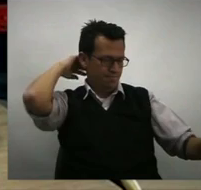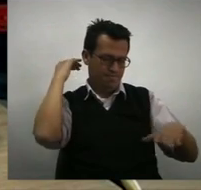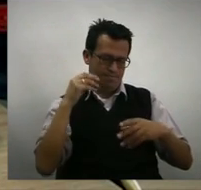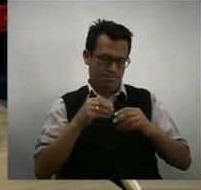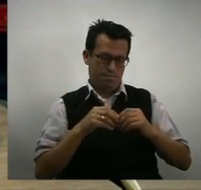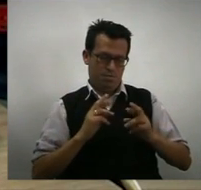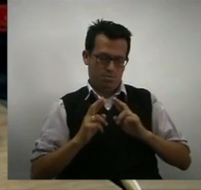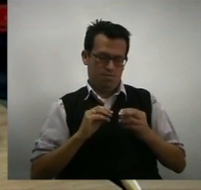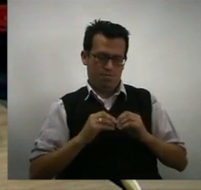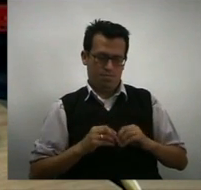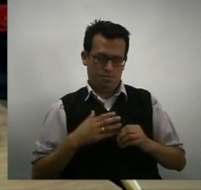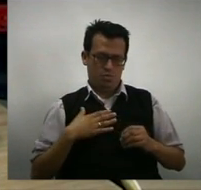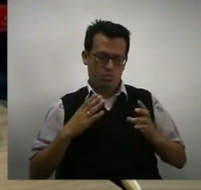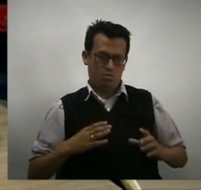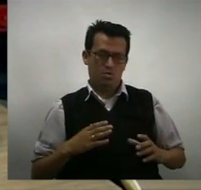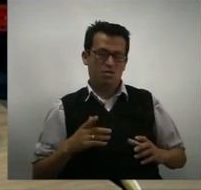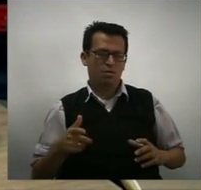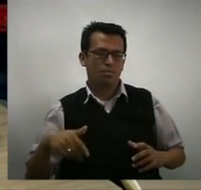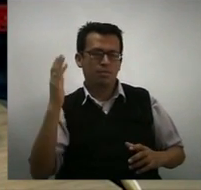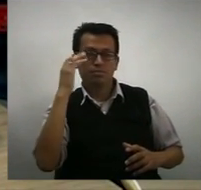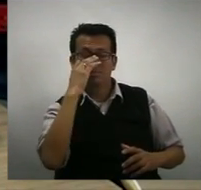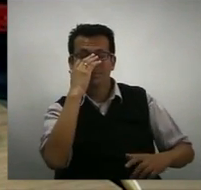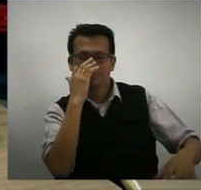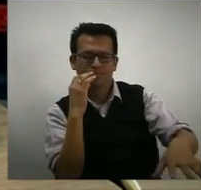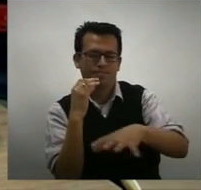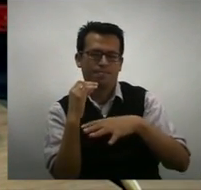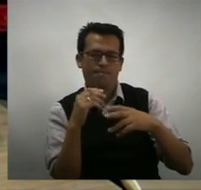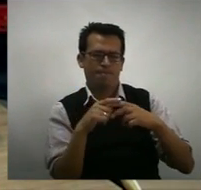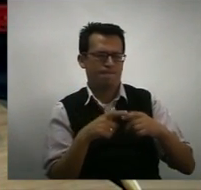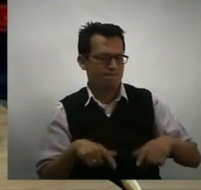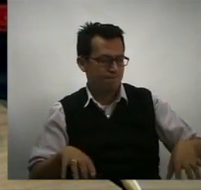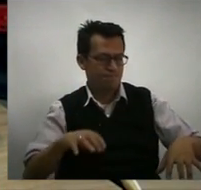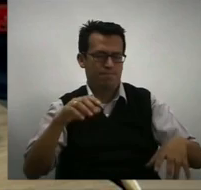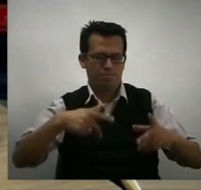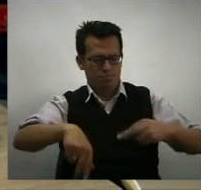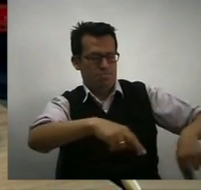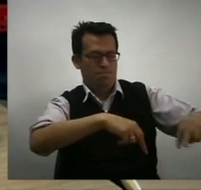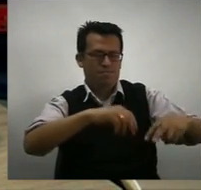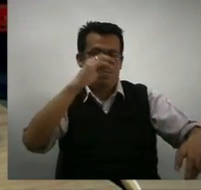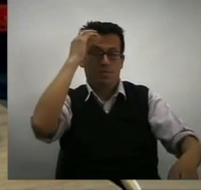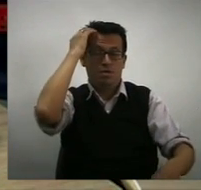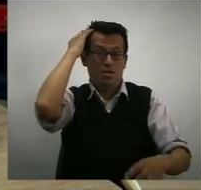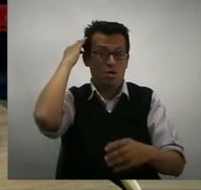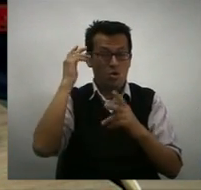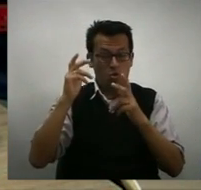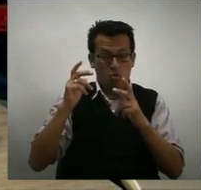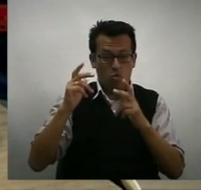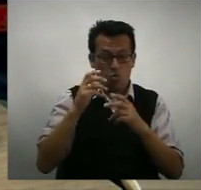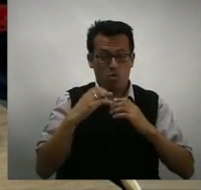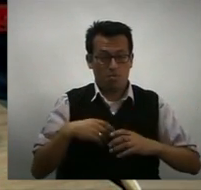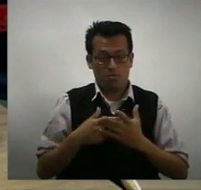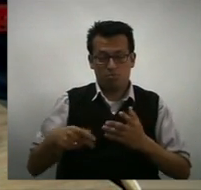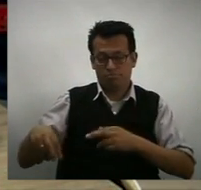movimiento armónico del cuerpo. La sociedad se convierte en un gran salón de baile en la que los cuerpos danzan cadenciosamente el compás de